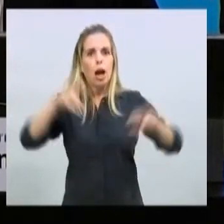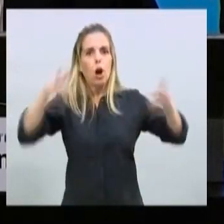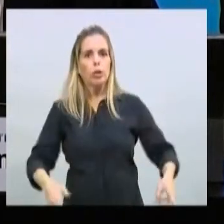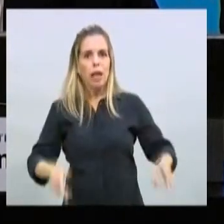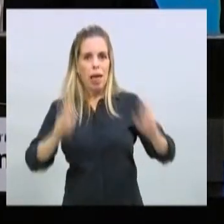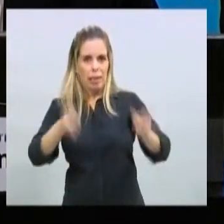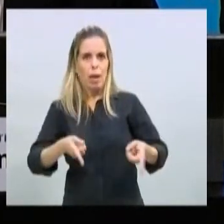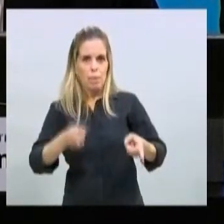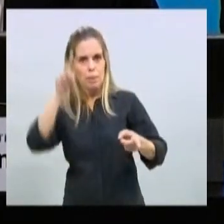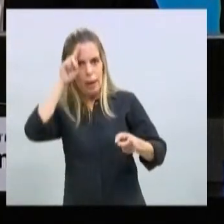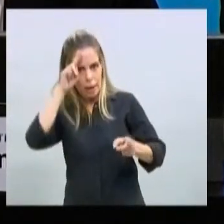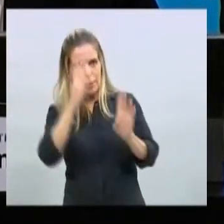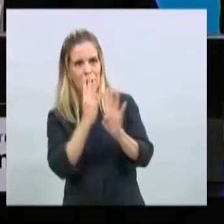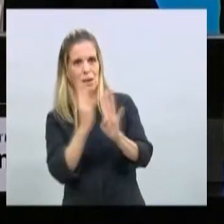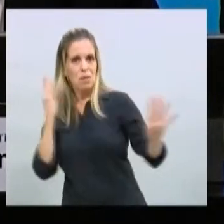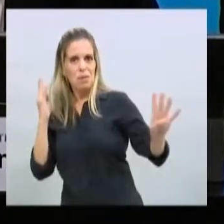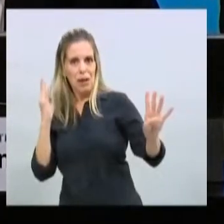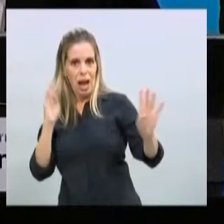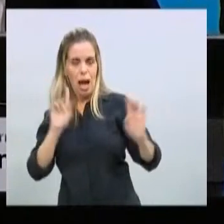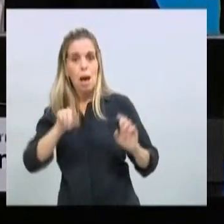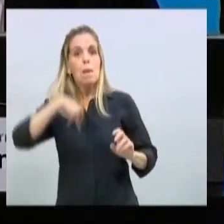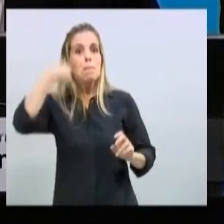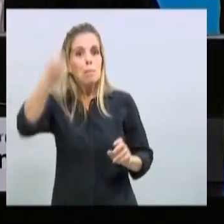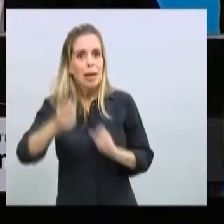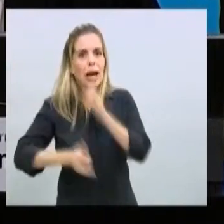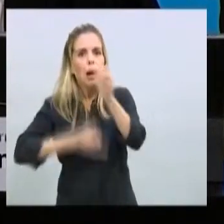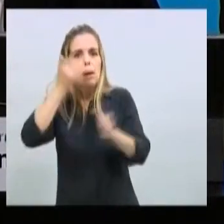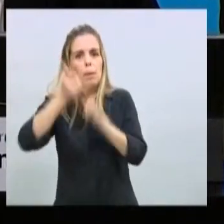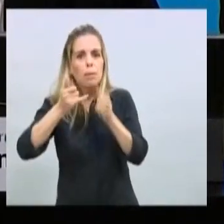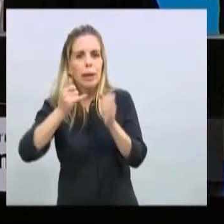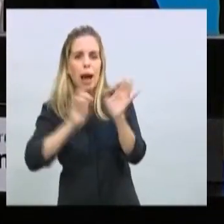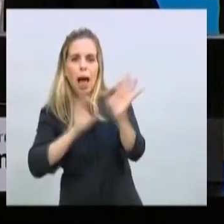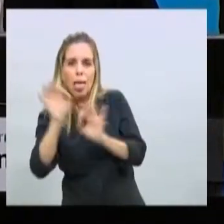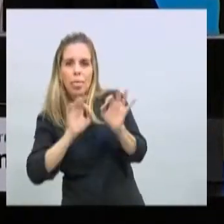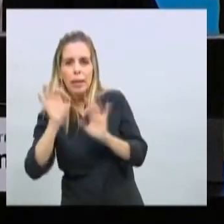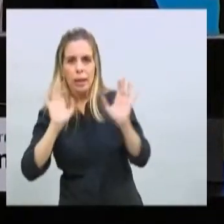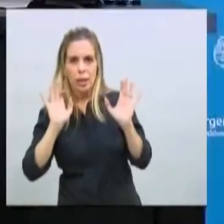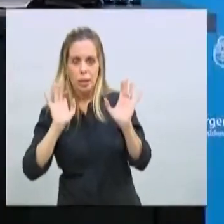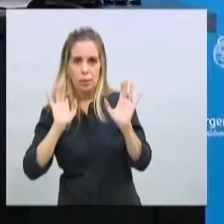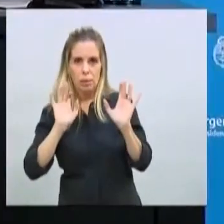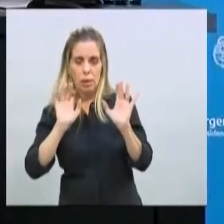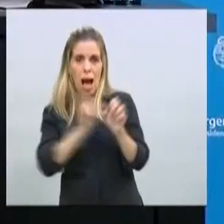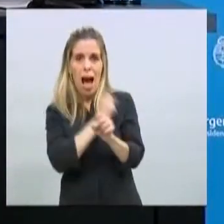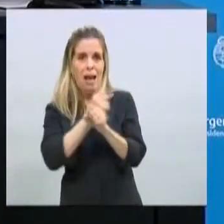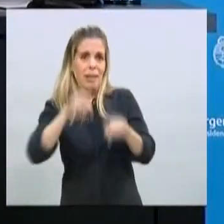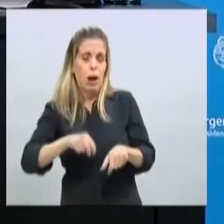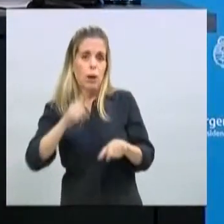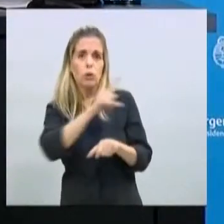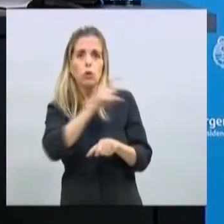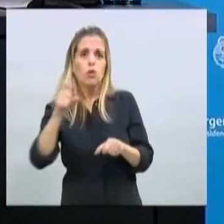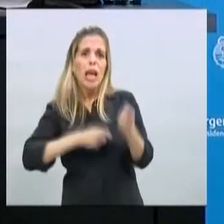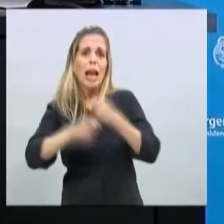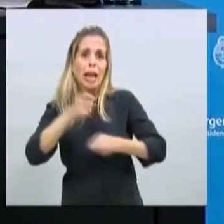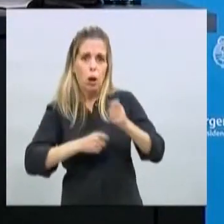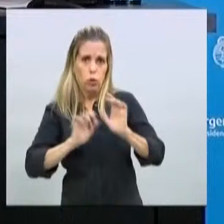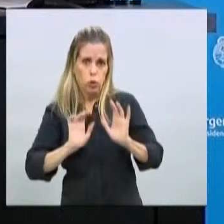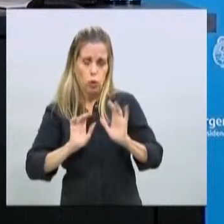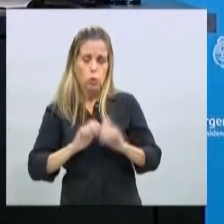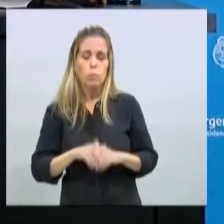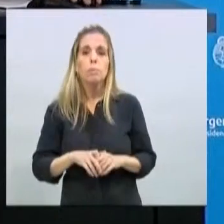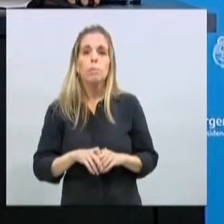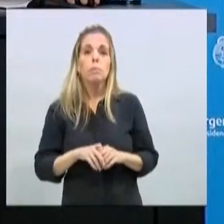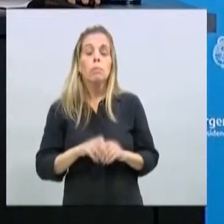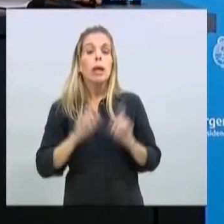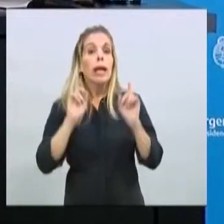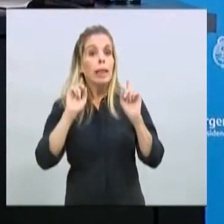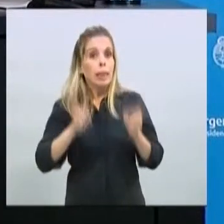distanciamiento. Mañana mismo le vamos a dar el mapa de eso exactamente, en una primera etapa son 100. Y por supuesto vamos a seguir